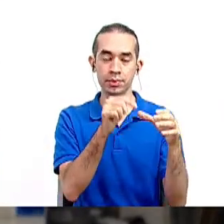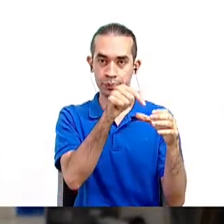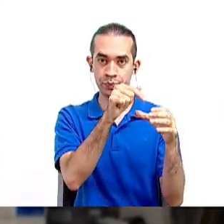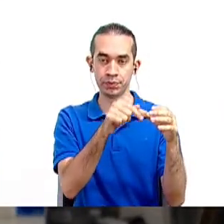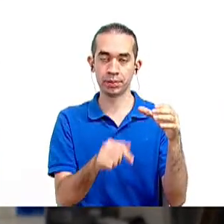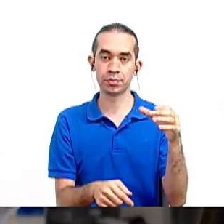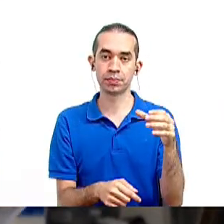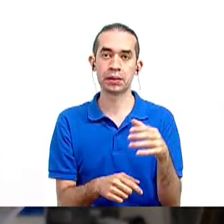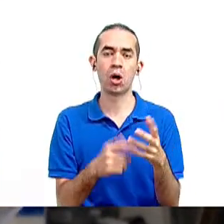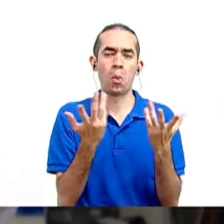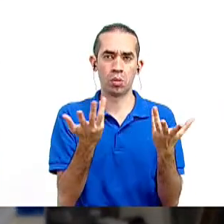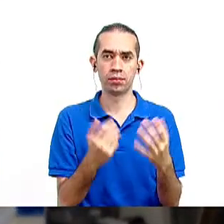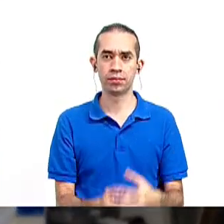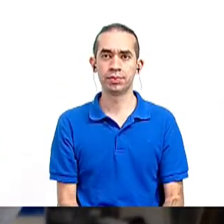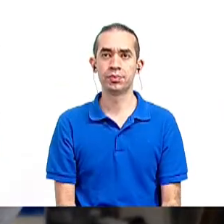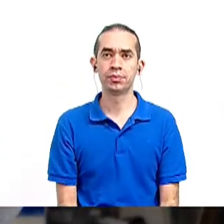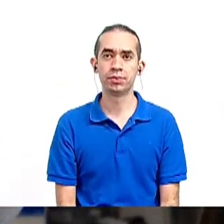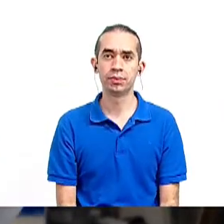siguiente.